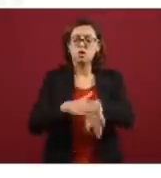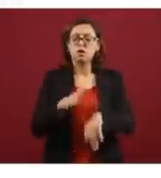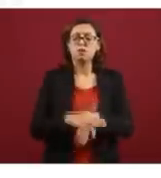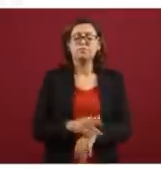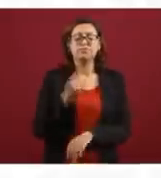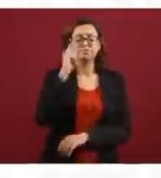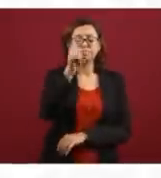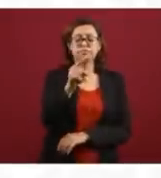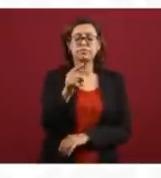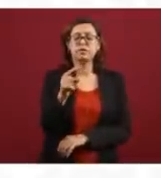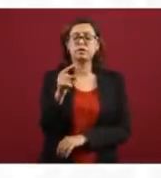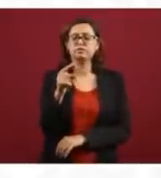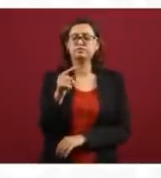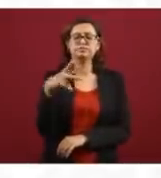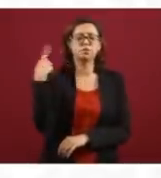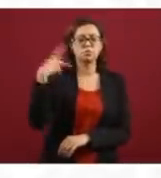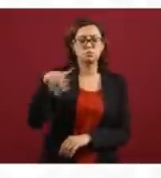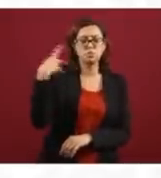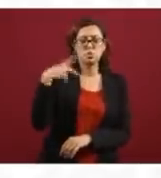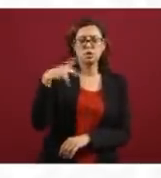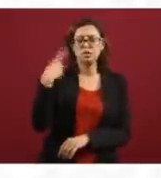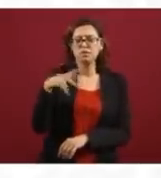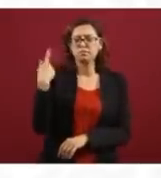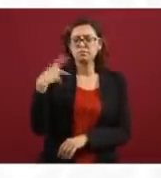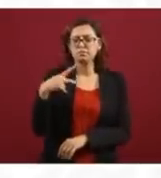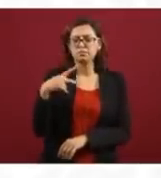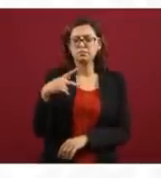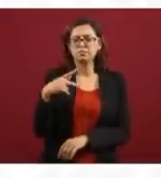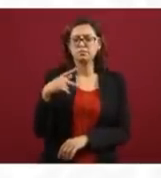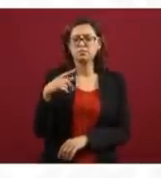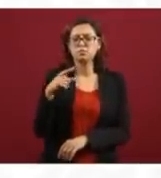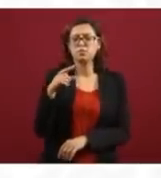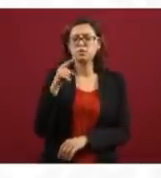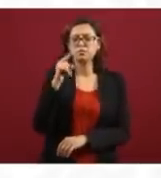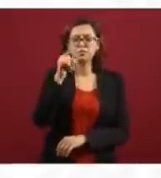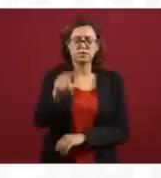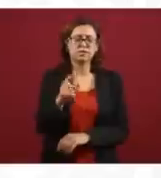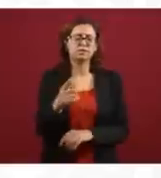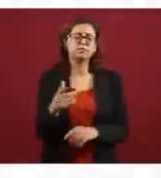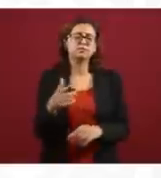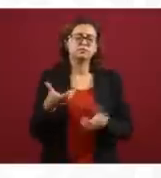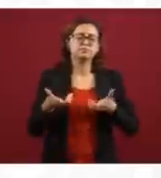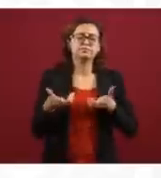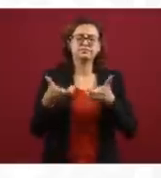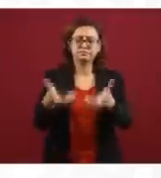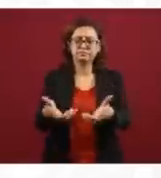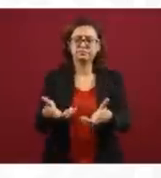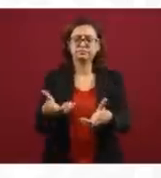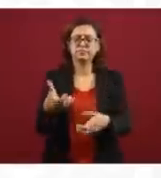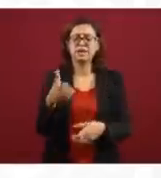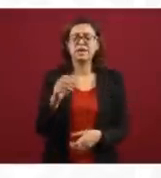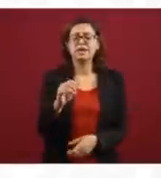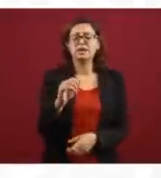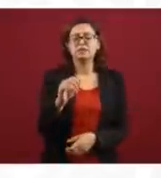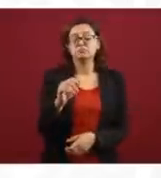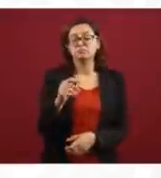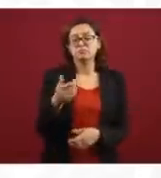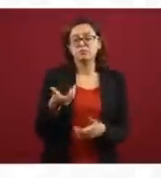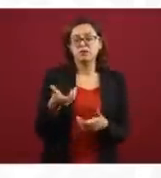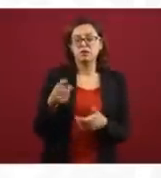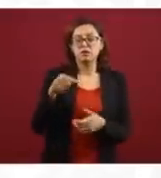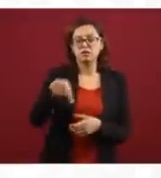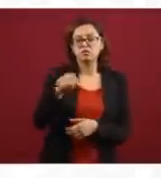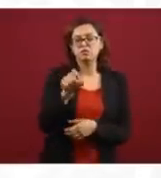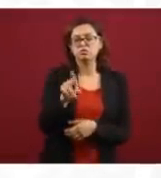gasolinera en Acajete, Puebla, municipio de Acajete en Puebla, en la carretera Mosoc-Tezihuatlán, en el margen